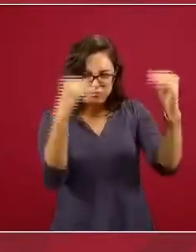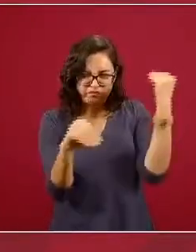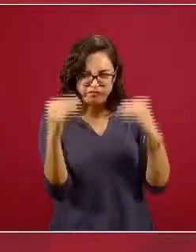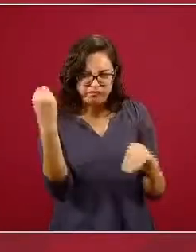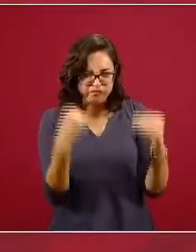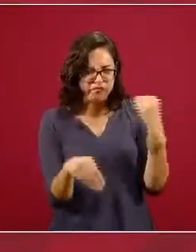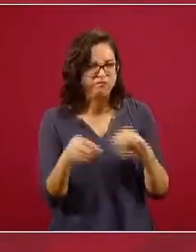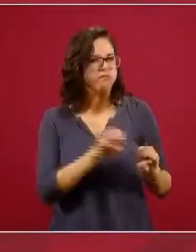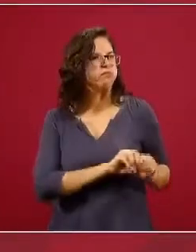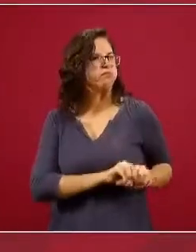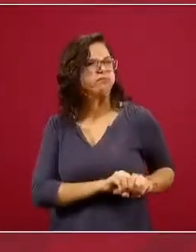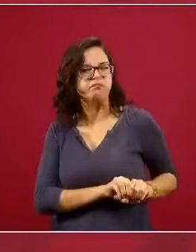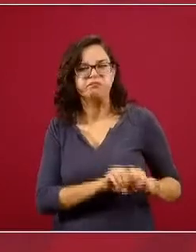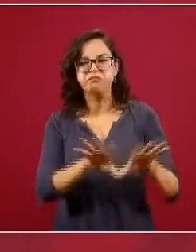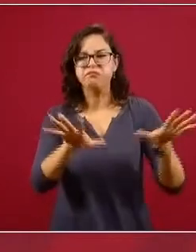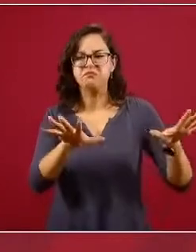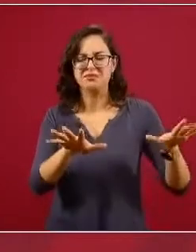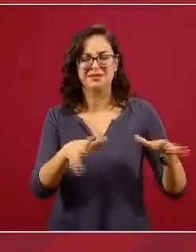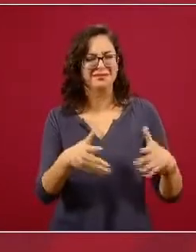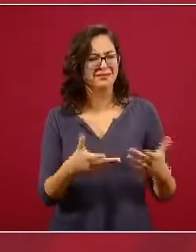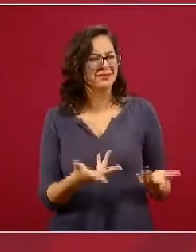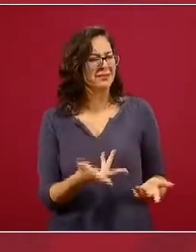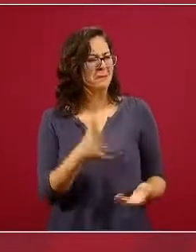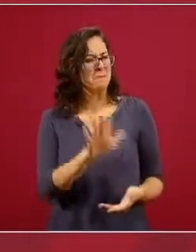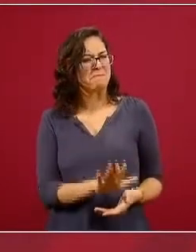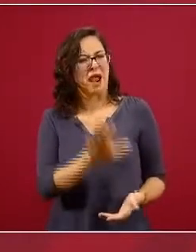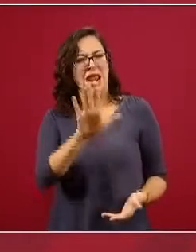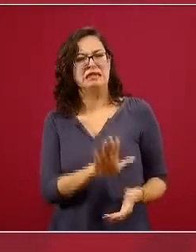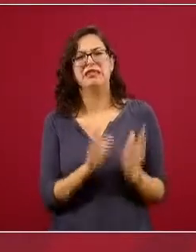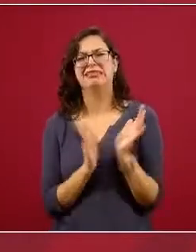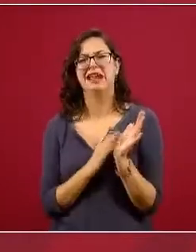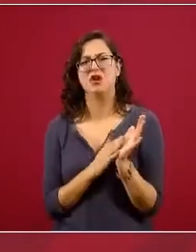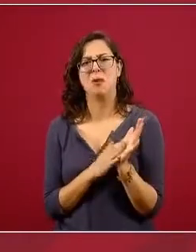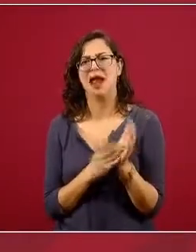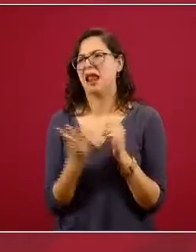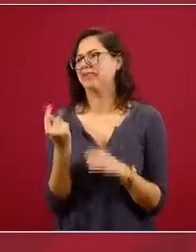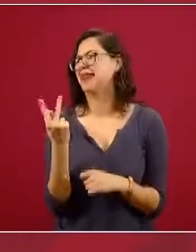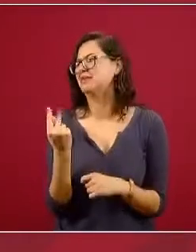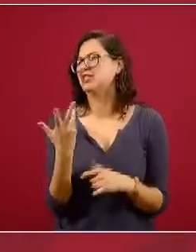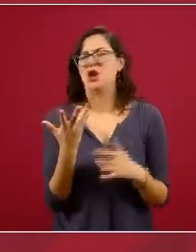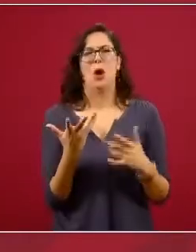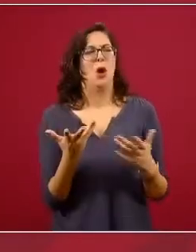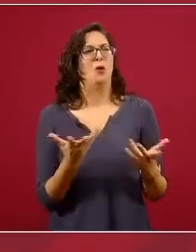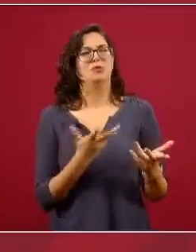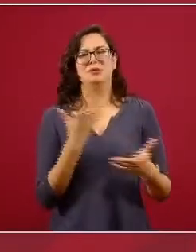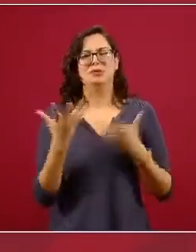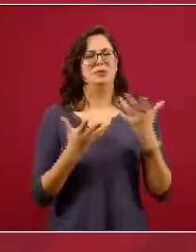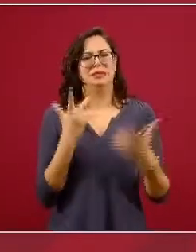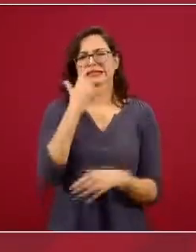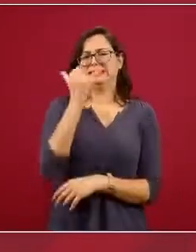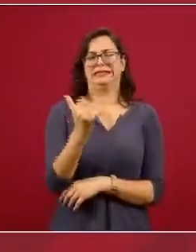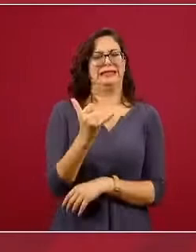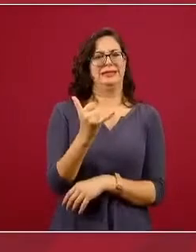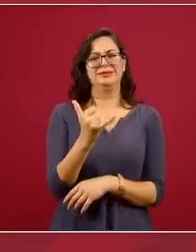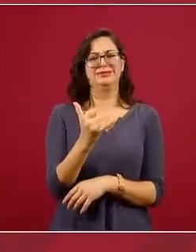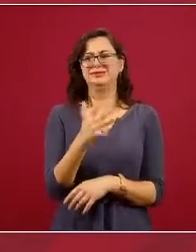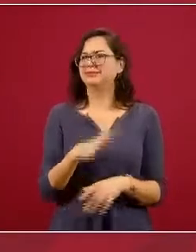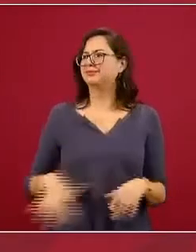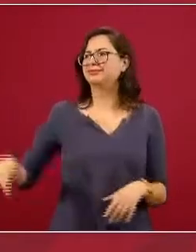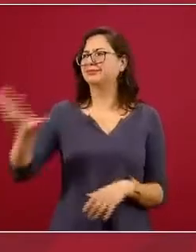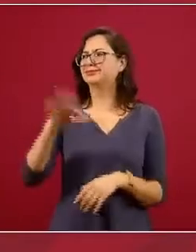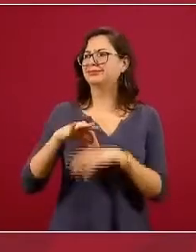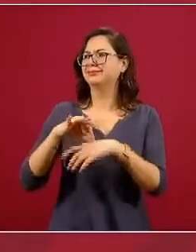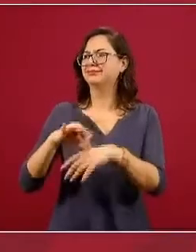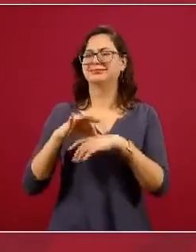de series de televisión, de ficción, que realidades de interés